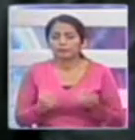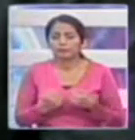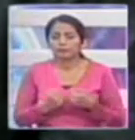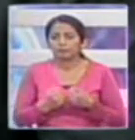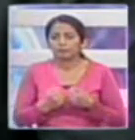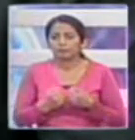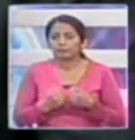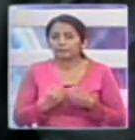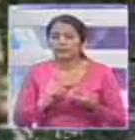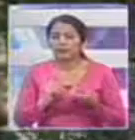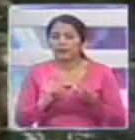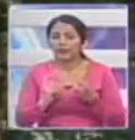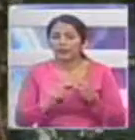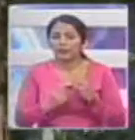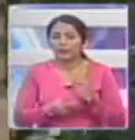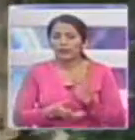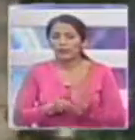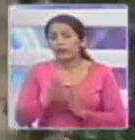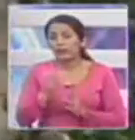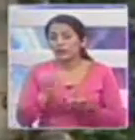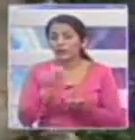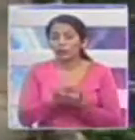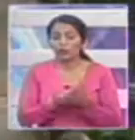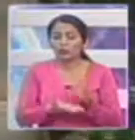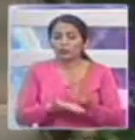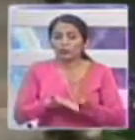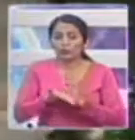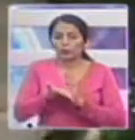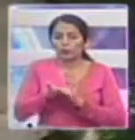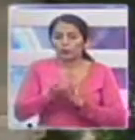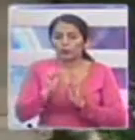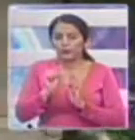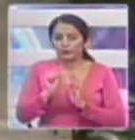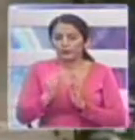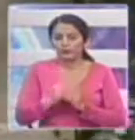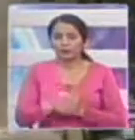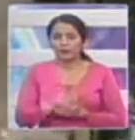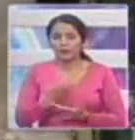y el otro sea más bien mínima, ¿no? Ahora habrá que esperar el mes de diciembre, donde la